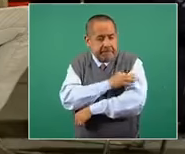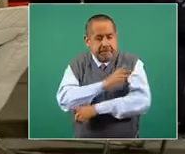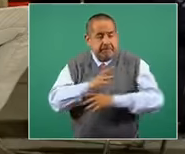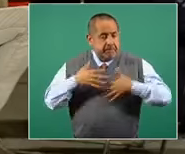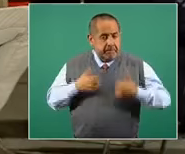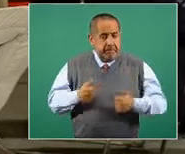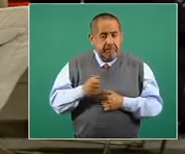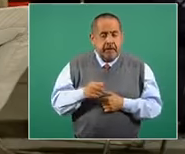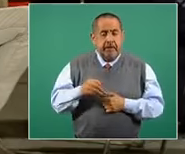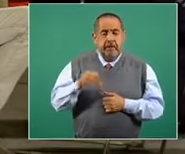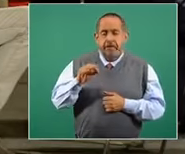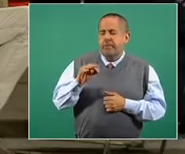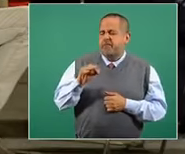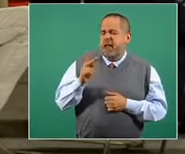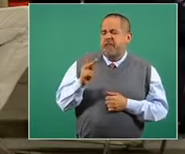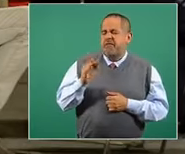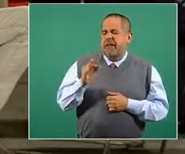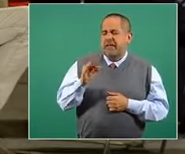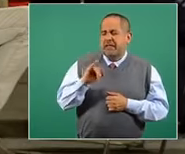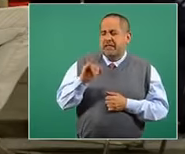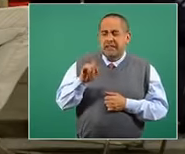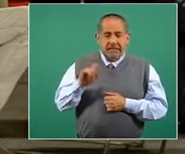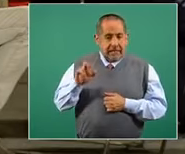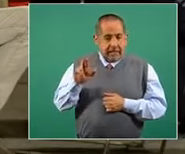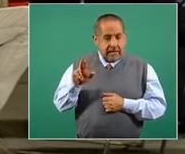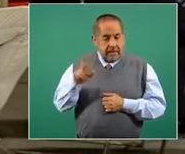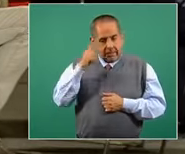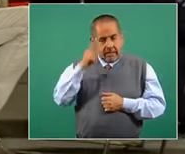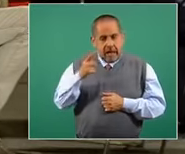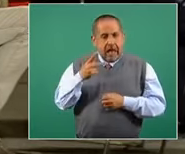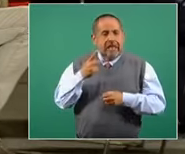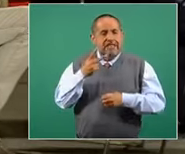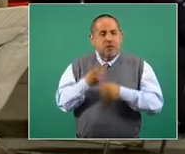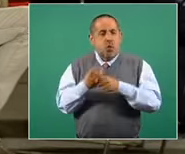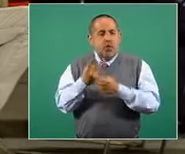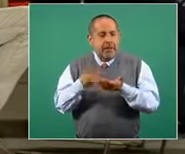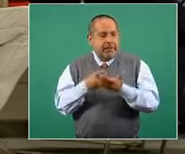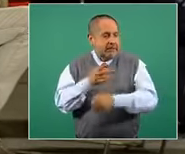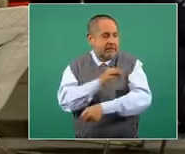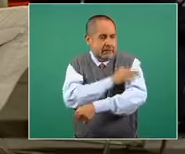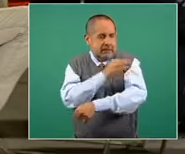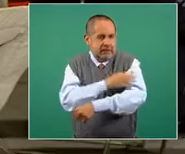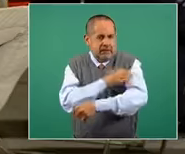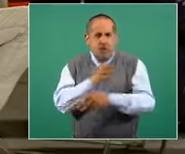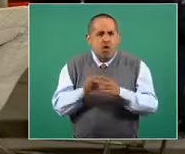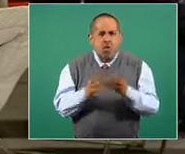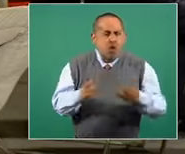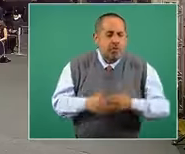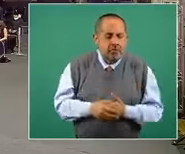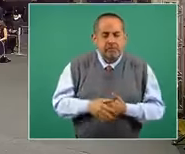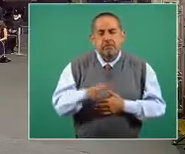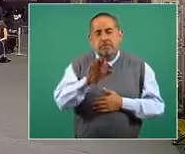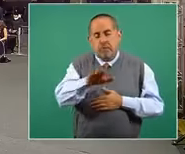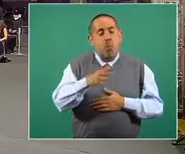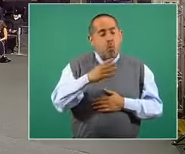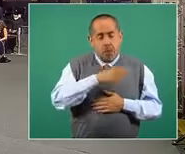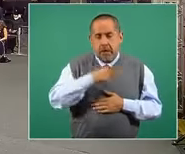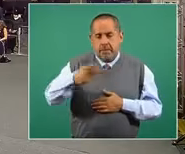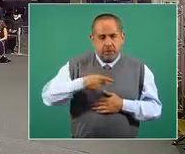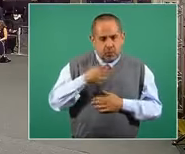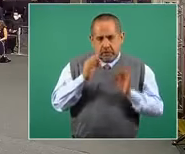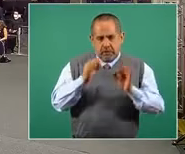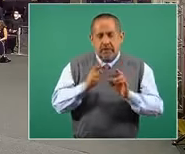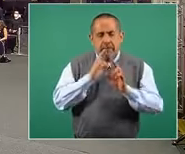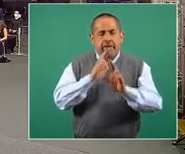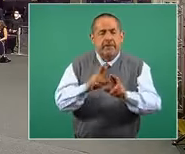la de Pfizer, que llega el martes, es para la segunda dosis. Entonces, precisar eso, por favor. La pregunta me parece muy pertinente y